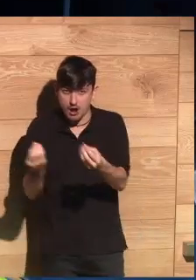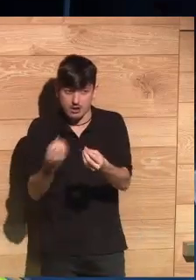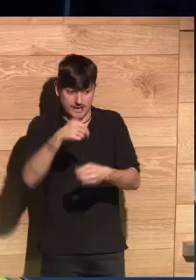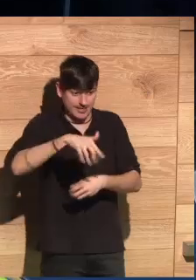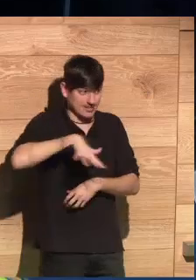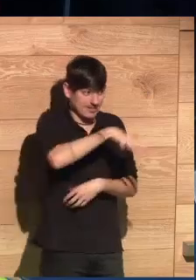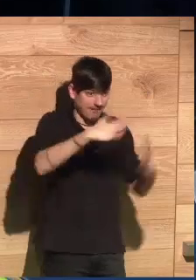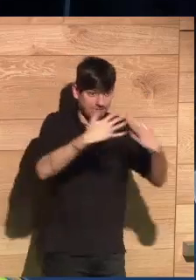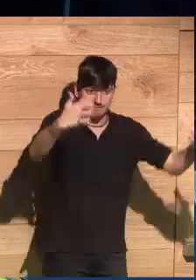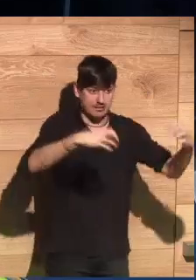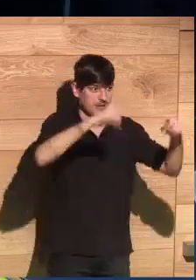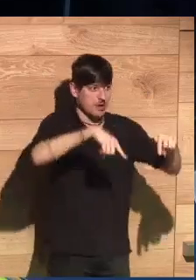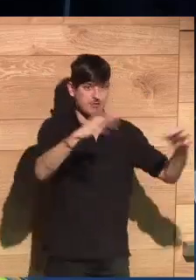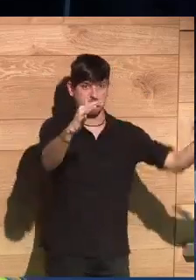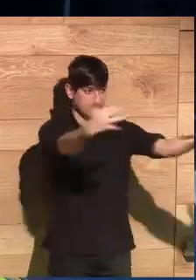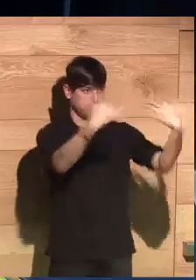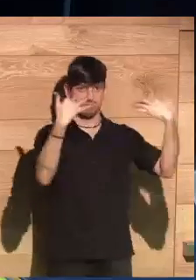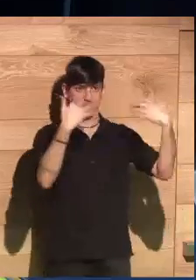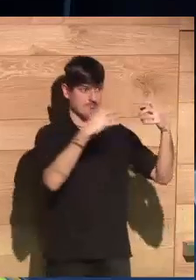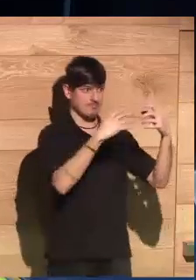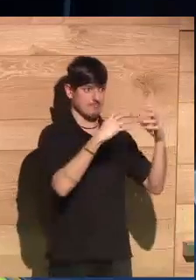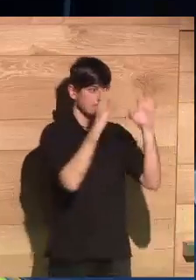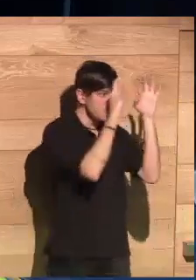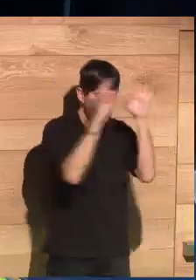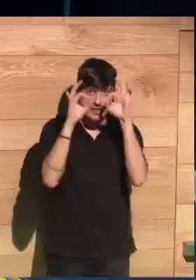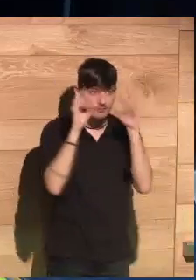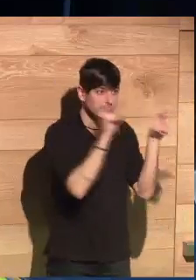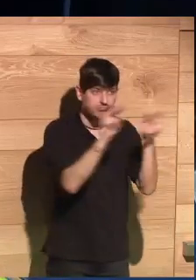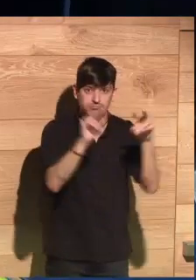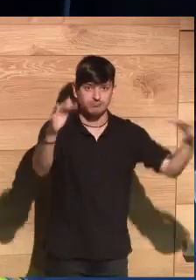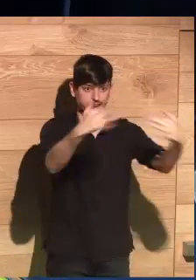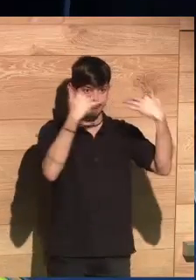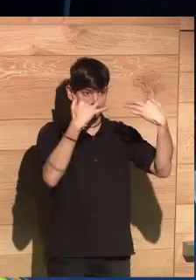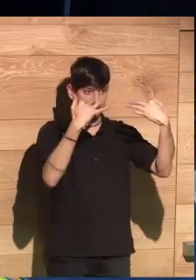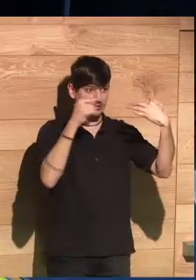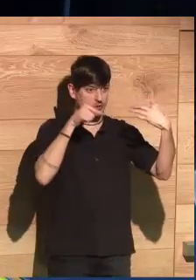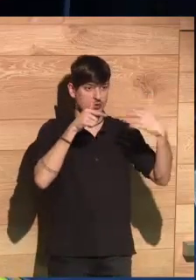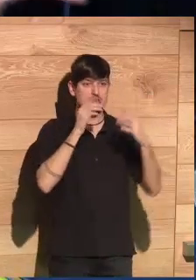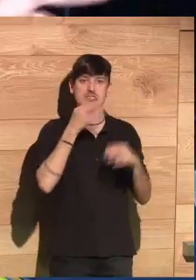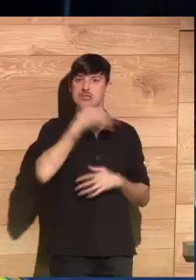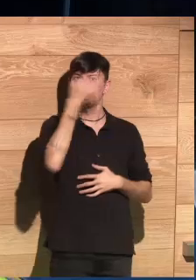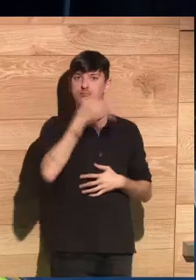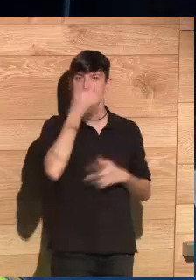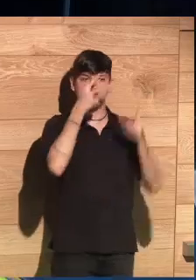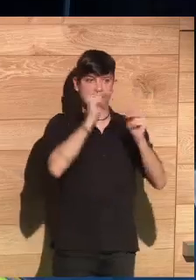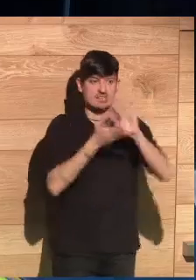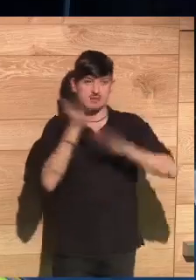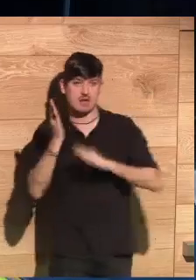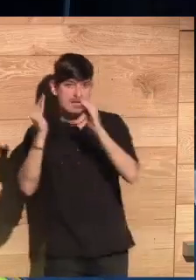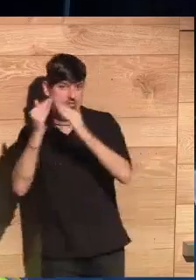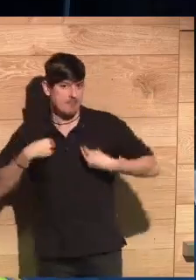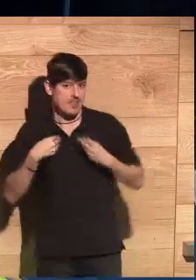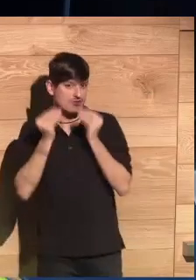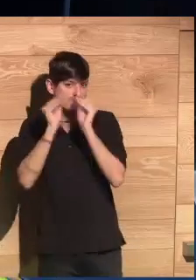un espacio lleno de muchas miradas, y esas miradas terminará la charla y se irán a casa, pensarán, tendrán un hilo de vida. Y a mí